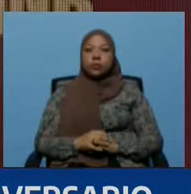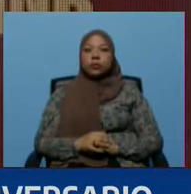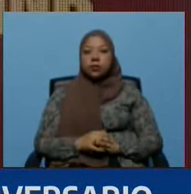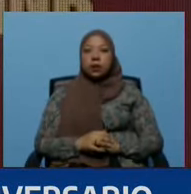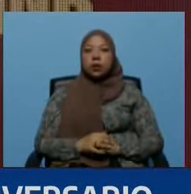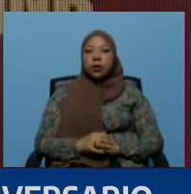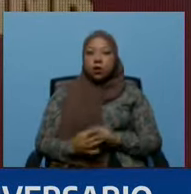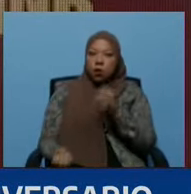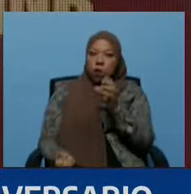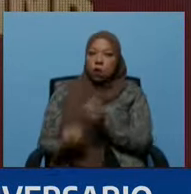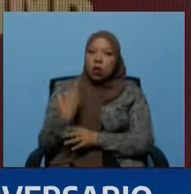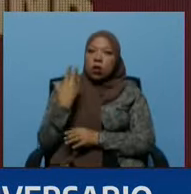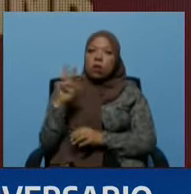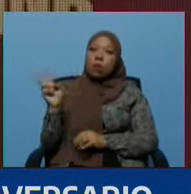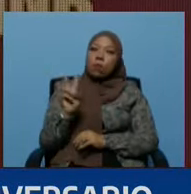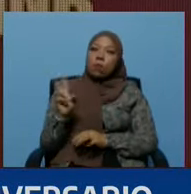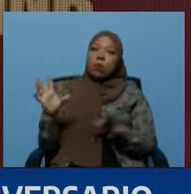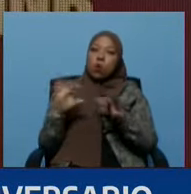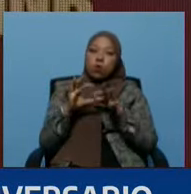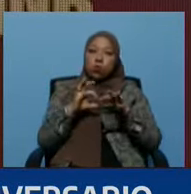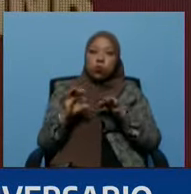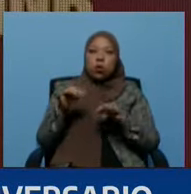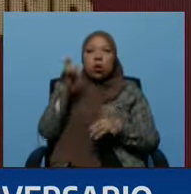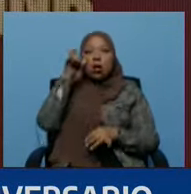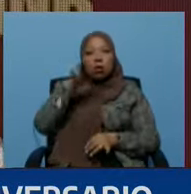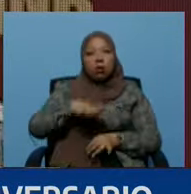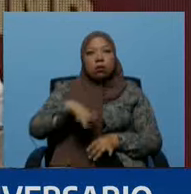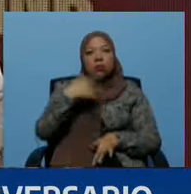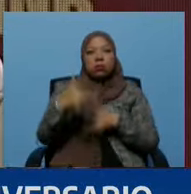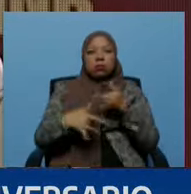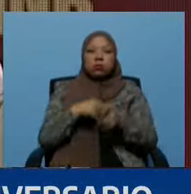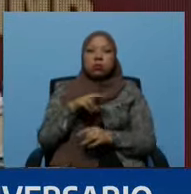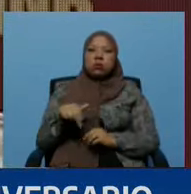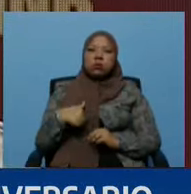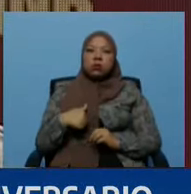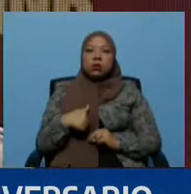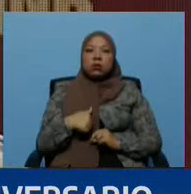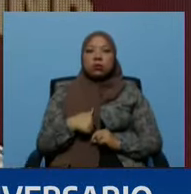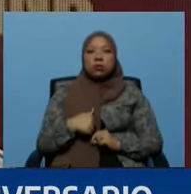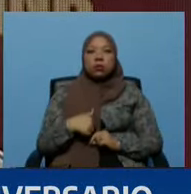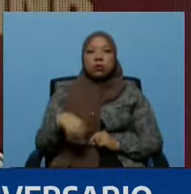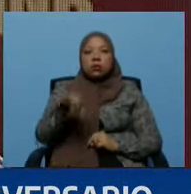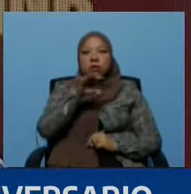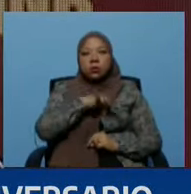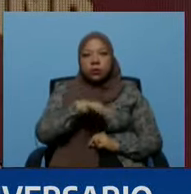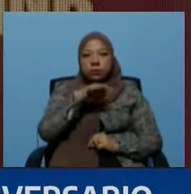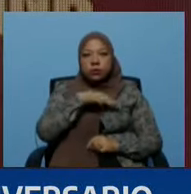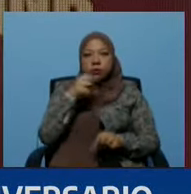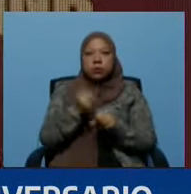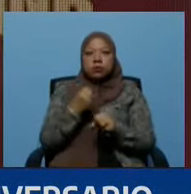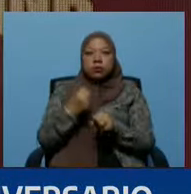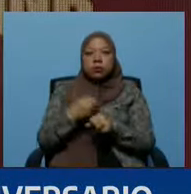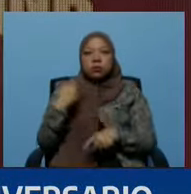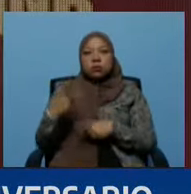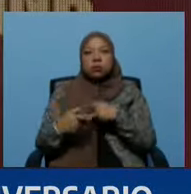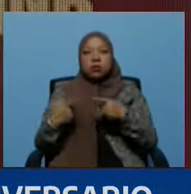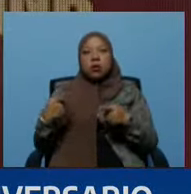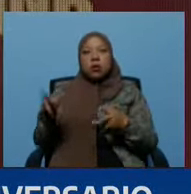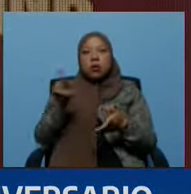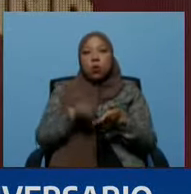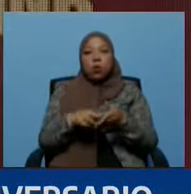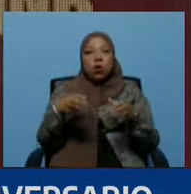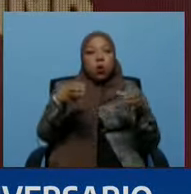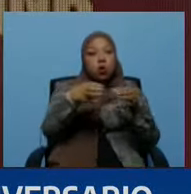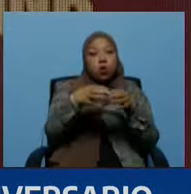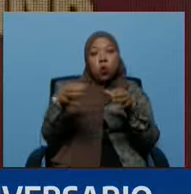fundamentales. En unión con nuestro pueblo, siempre. En unión con todas las redes,